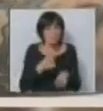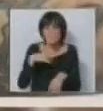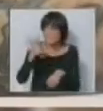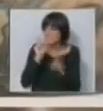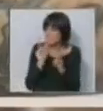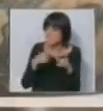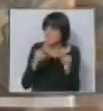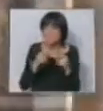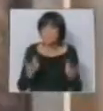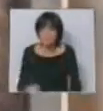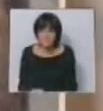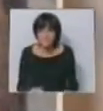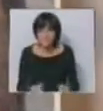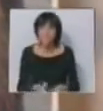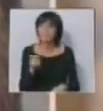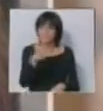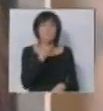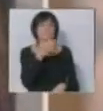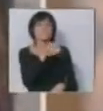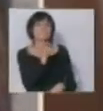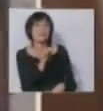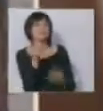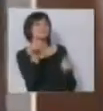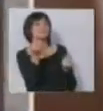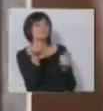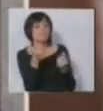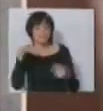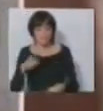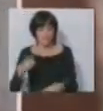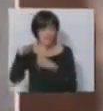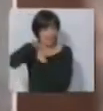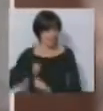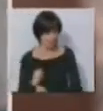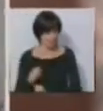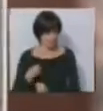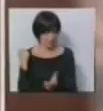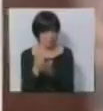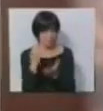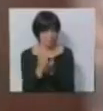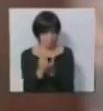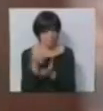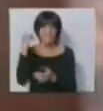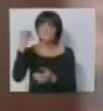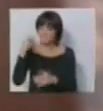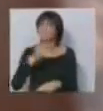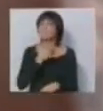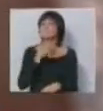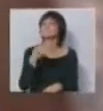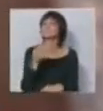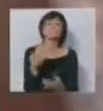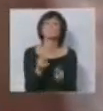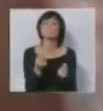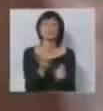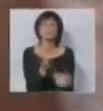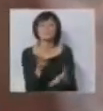No lo sé, pero en principio... Che, ¿me averiguan cuánto puede valer una de esas carteras que le regaló? ¿Tiene? Ahora te lo averiguo. Averígumelo para después. Siri, ¿me das una mano con eso? A ver si... Bueno, la producción... Déjame que te